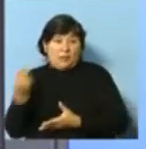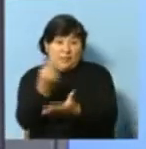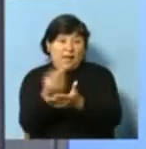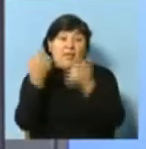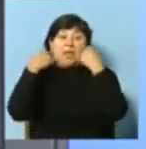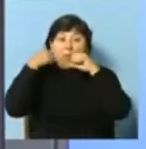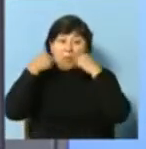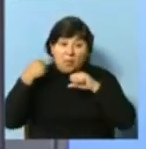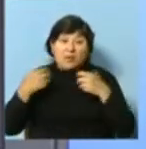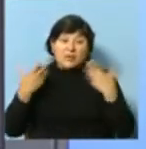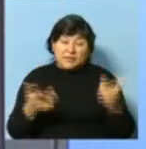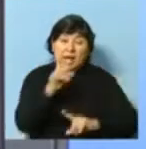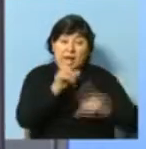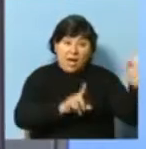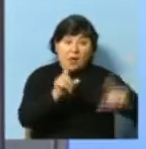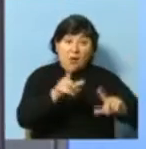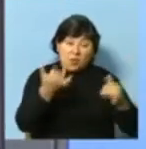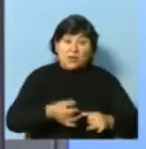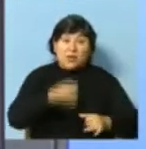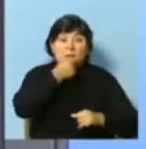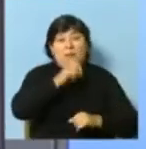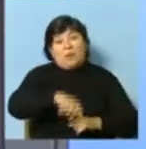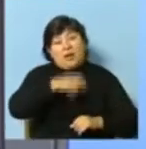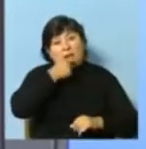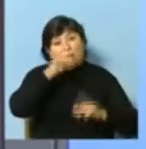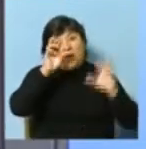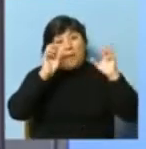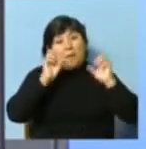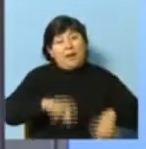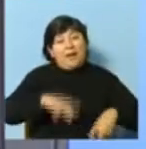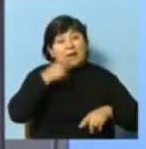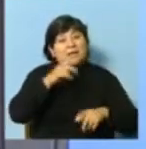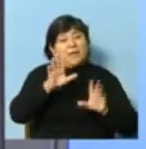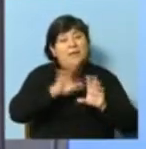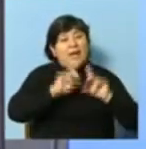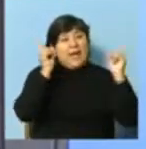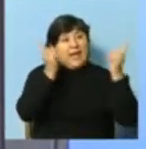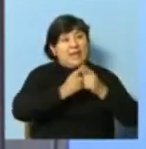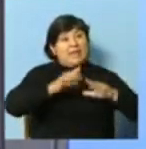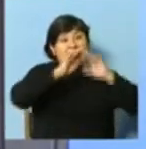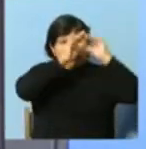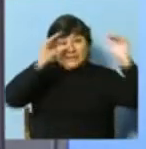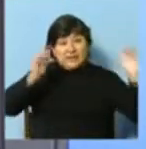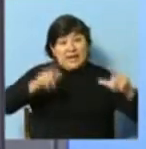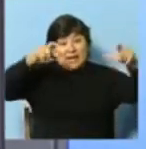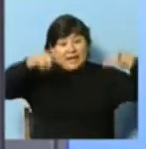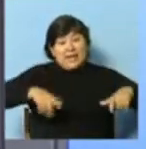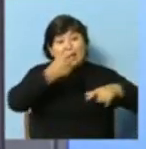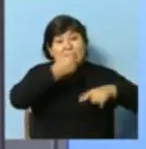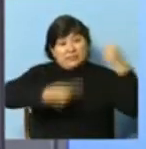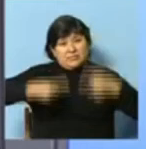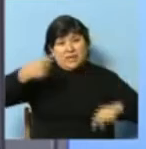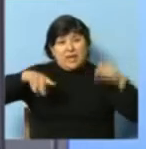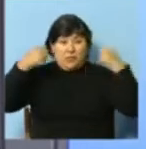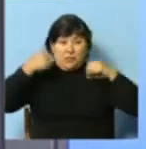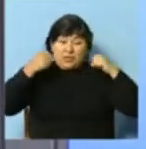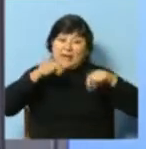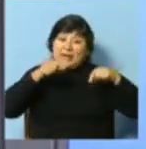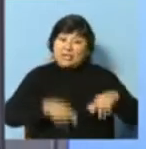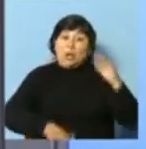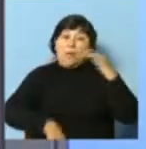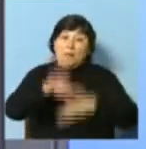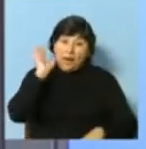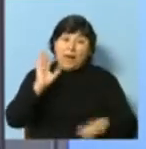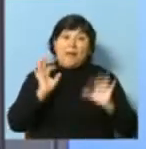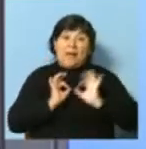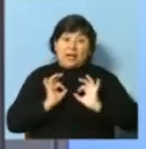sectores que podemos estamos desarrollando un plan para cubrir los polideportivos para que se utilice más en el periodo de vacaciones donde hay